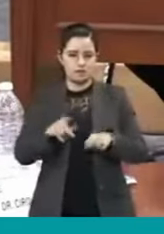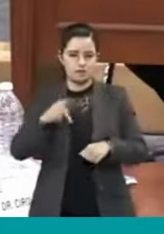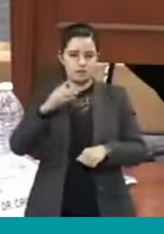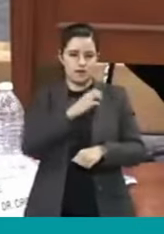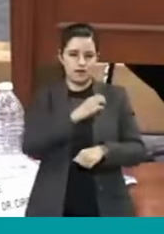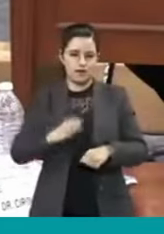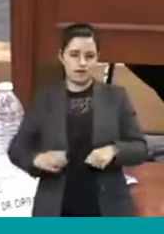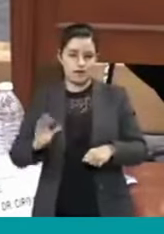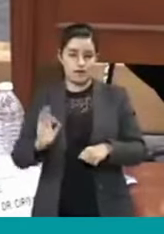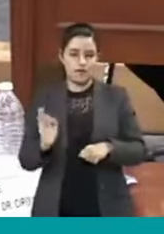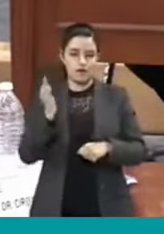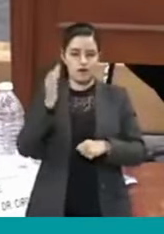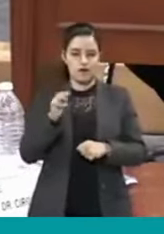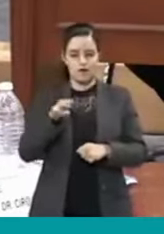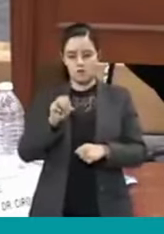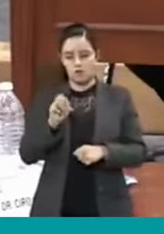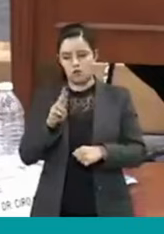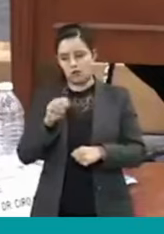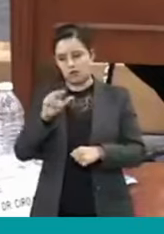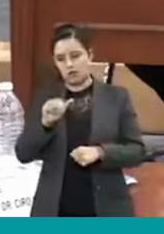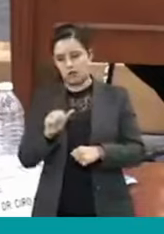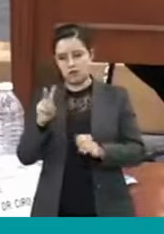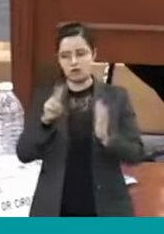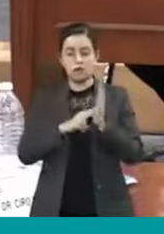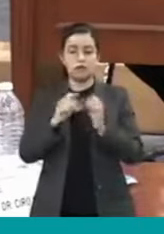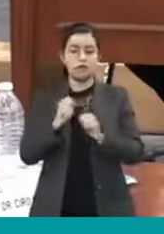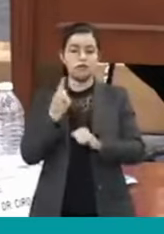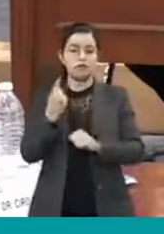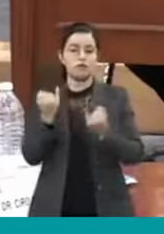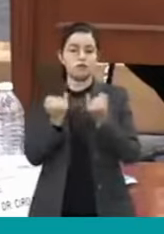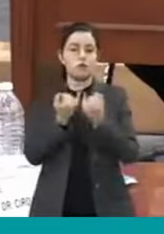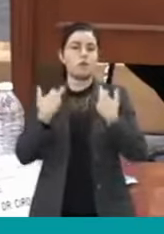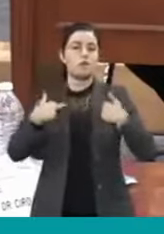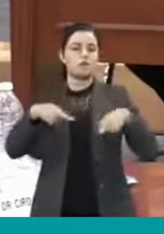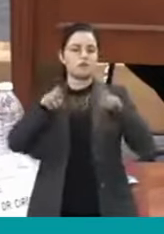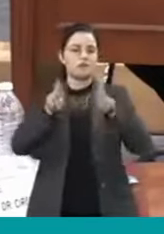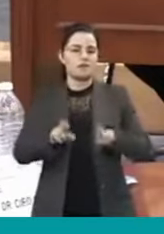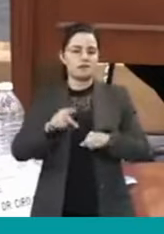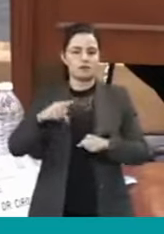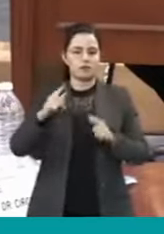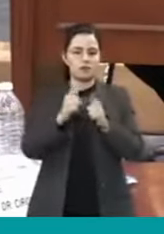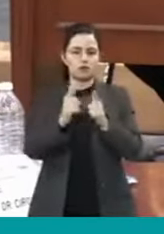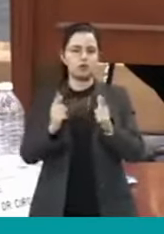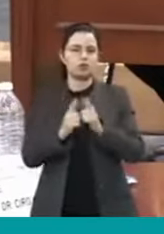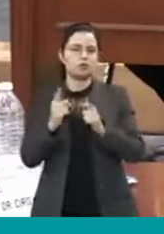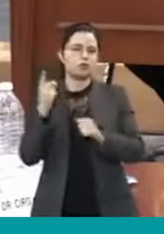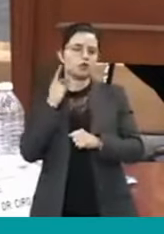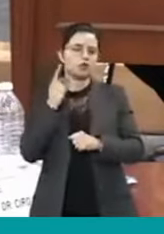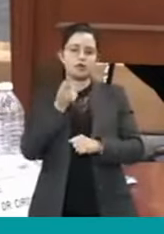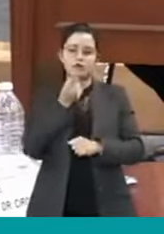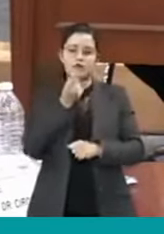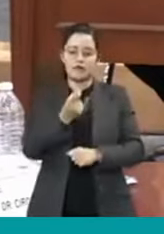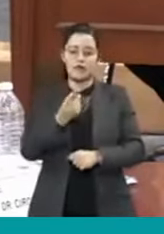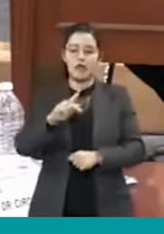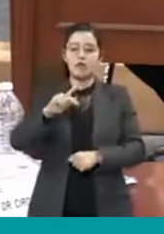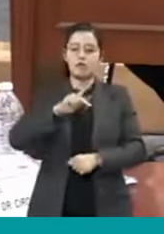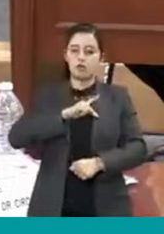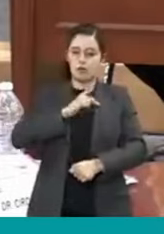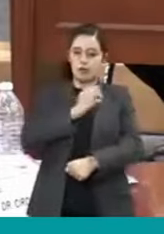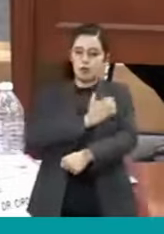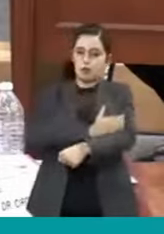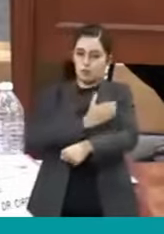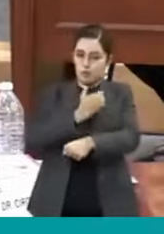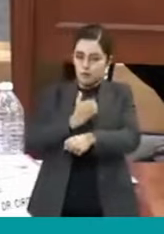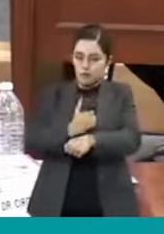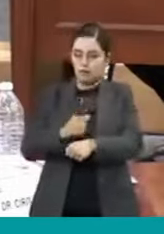en 2021 y a la que los representantes de ese partido se han referido en esta mesa como compañera cometió un doloso